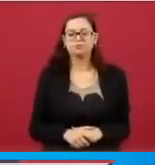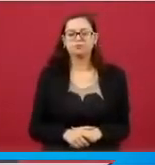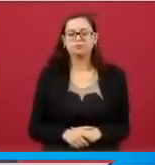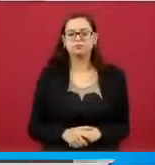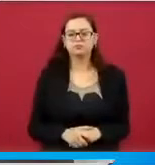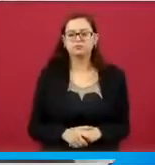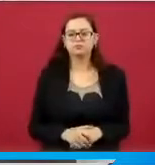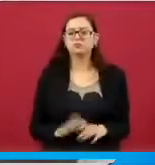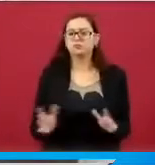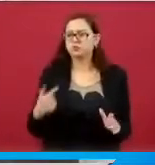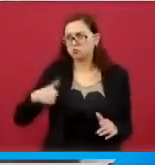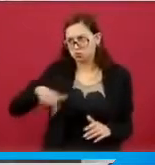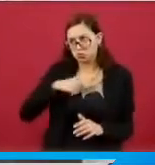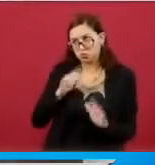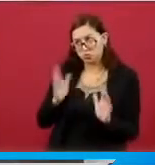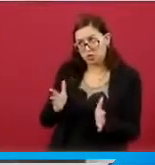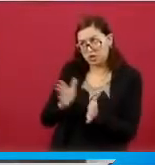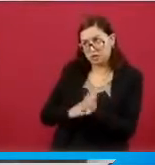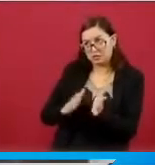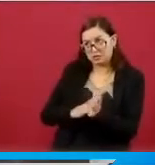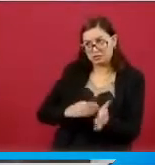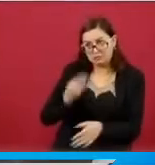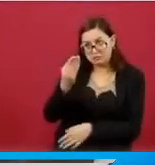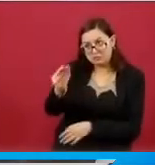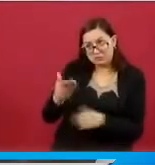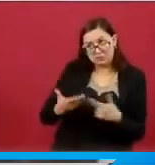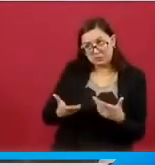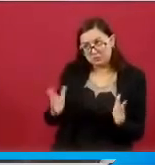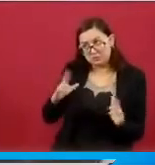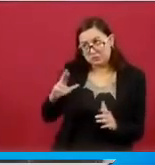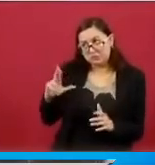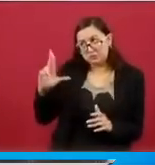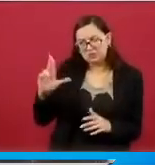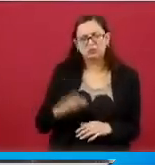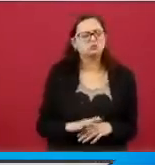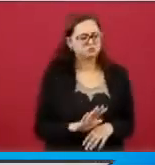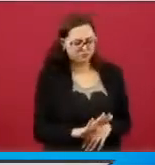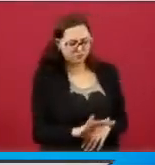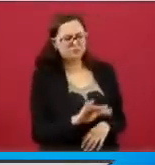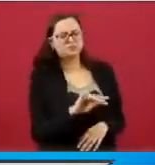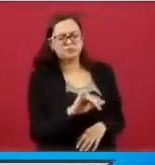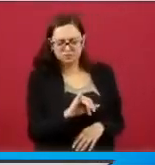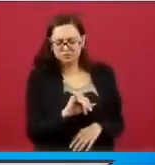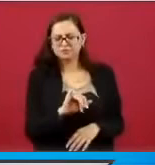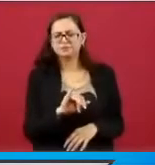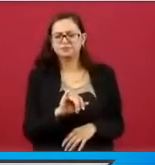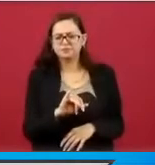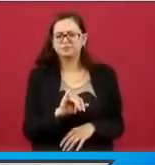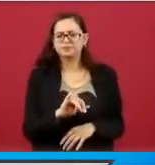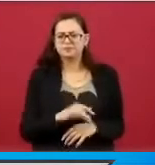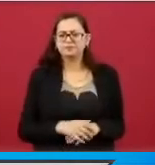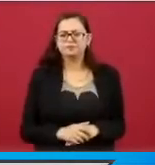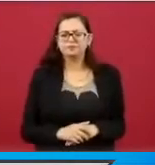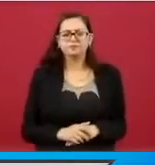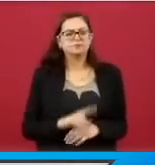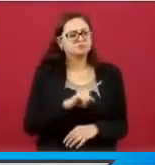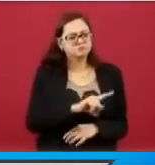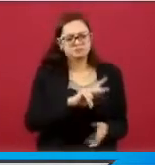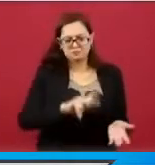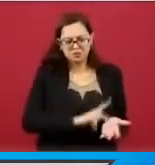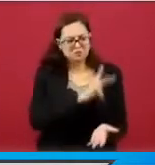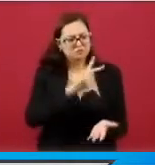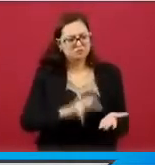creando oportunidades para los jóvenes que les ayudará a no tomar caminos equivocados. Se realizará también una campaña para evitar el consumo de las